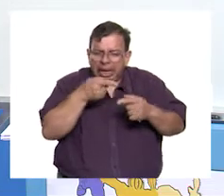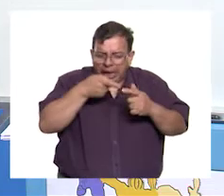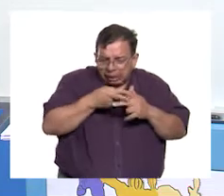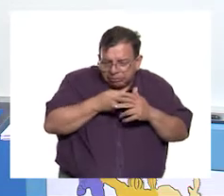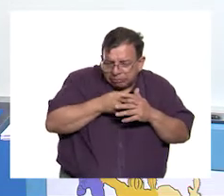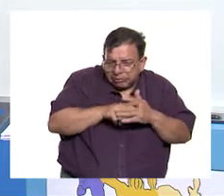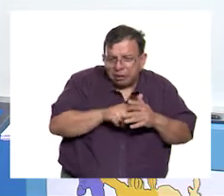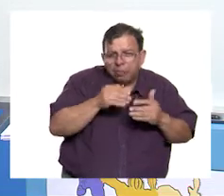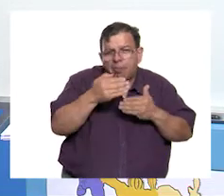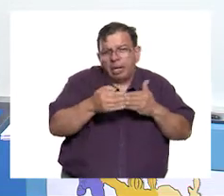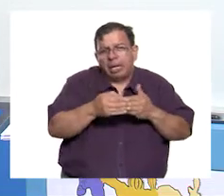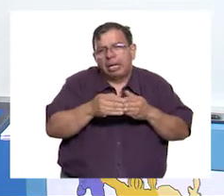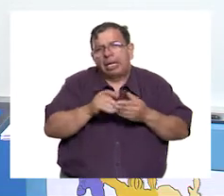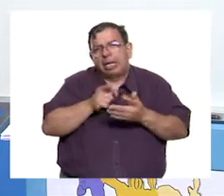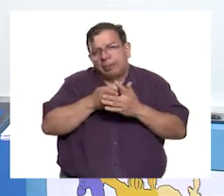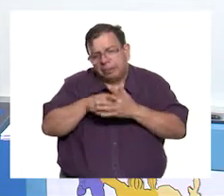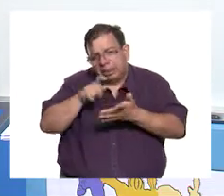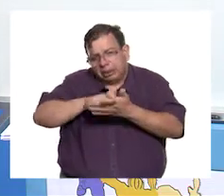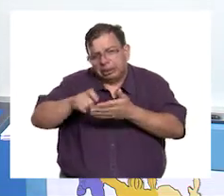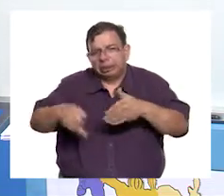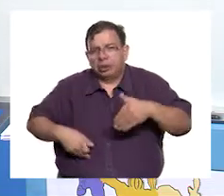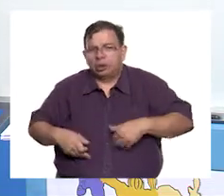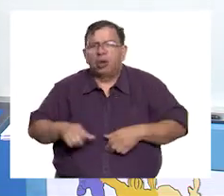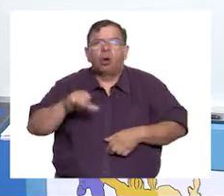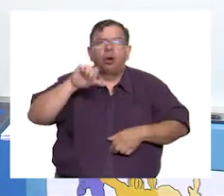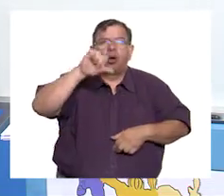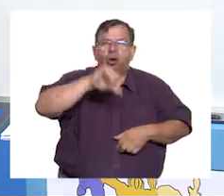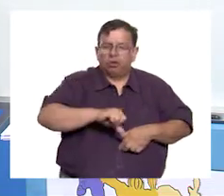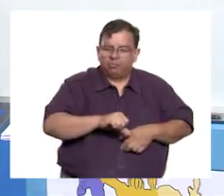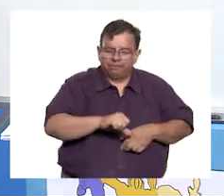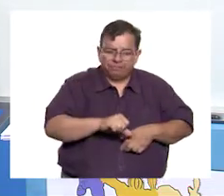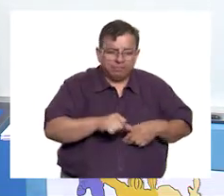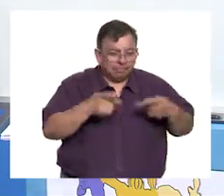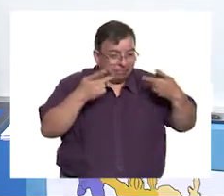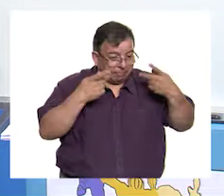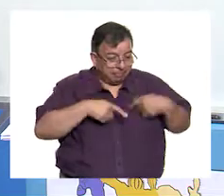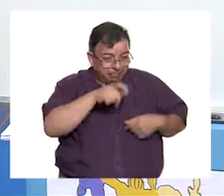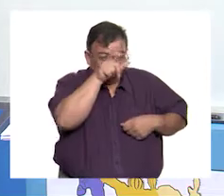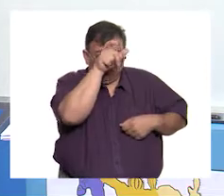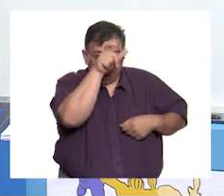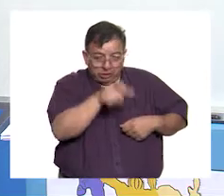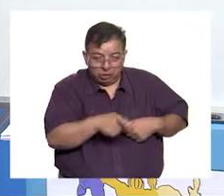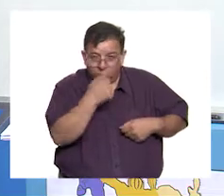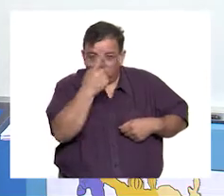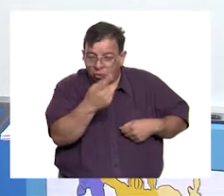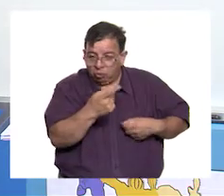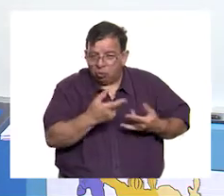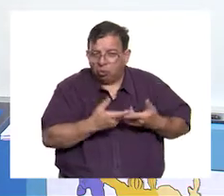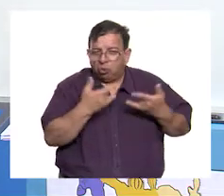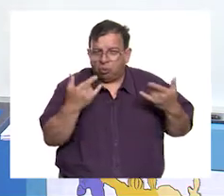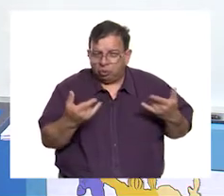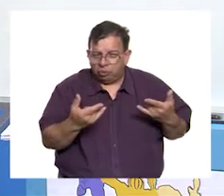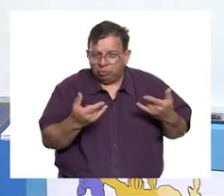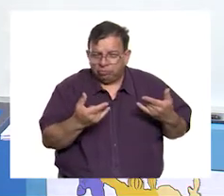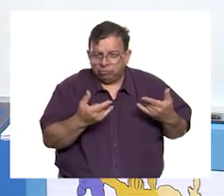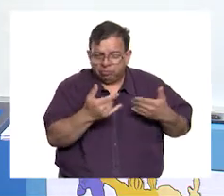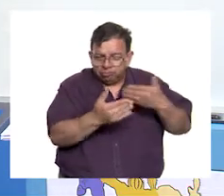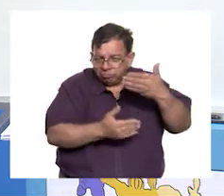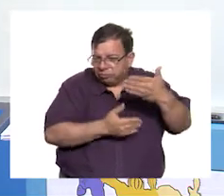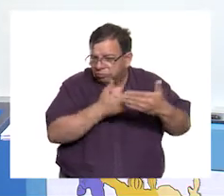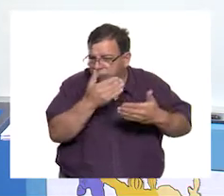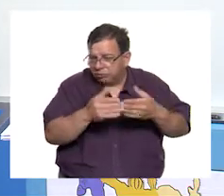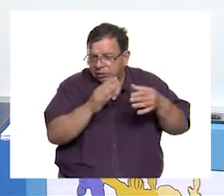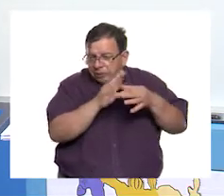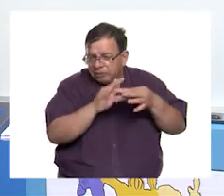para crear su obra de teatro. Hoy nos centraremos en los personajes de uno de los cuentos, a partir de las descripciones